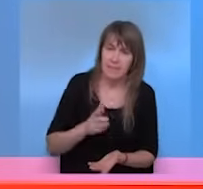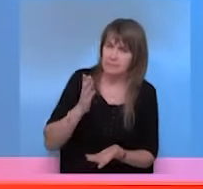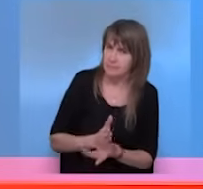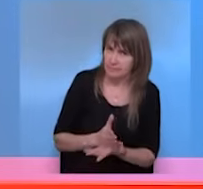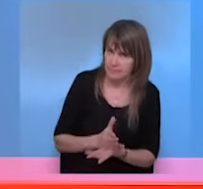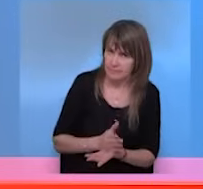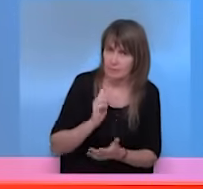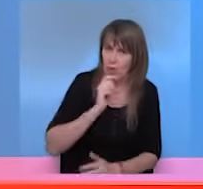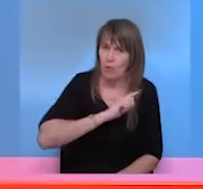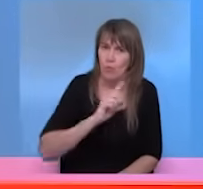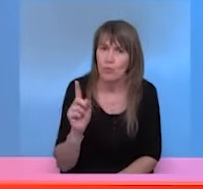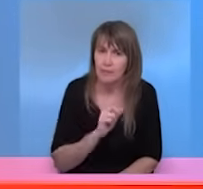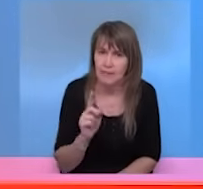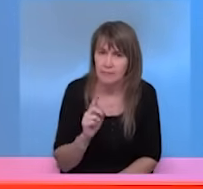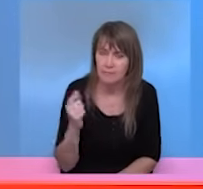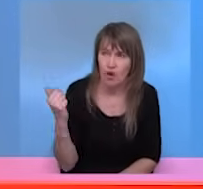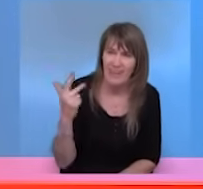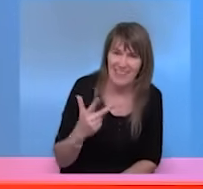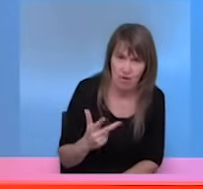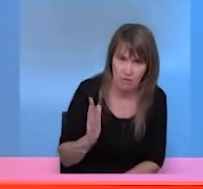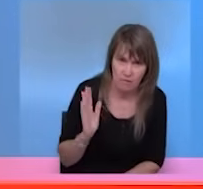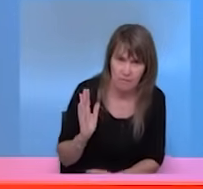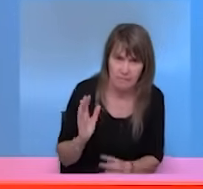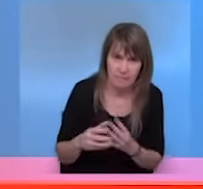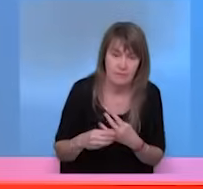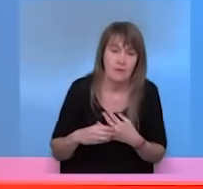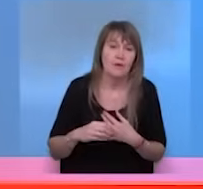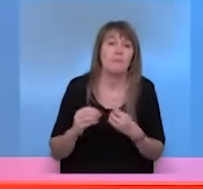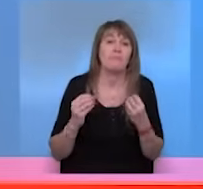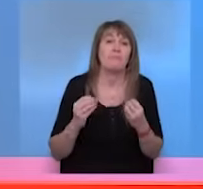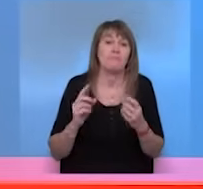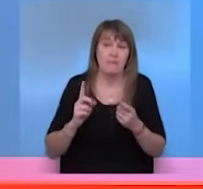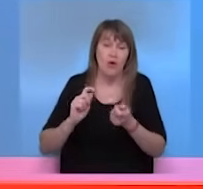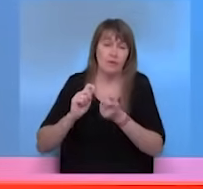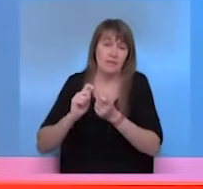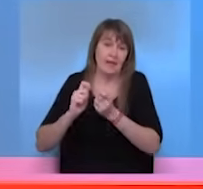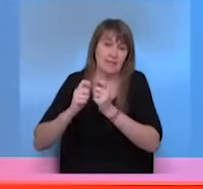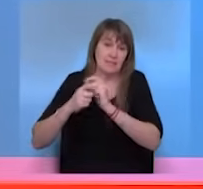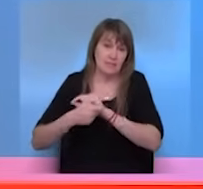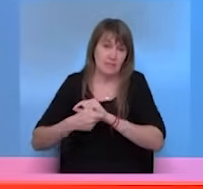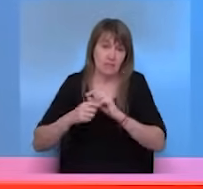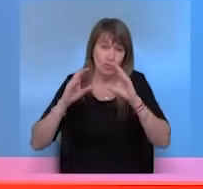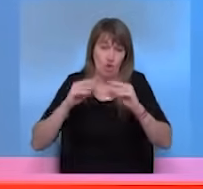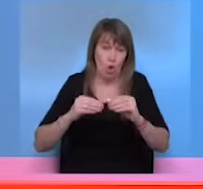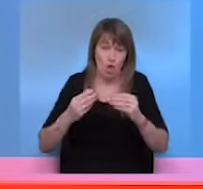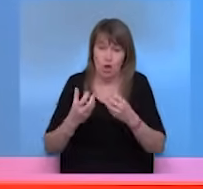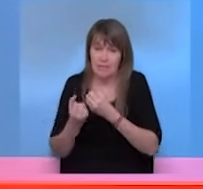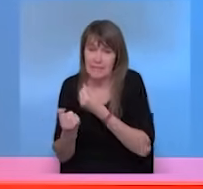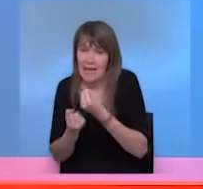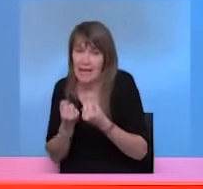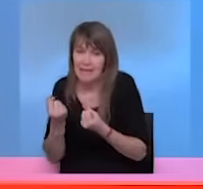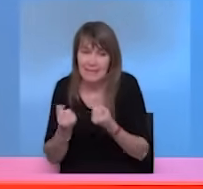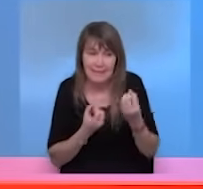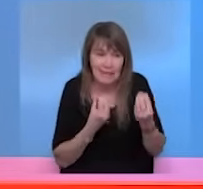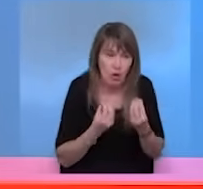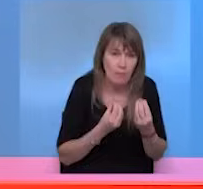optimista porque quiero creer que que esa etapa de transición donde todo cru que porque chocan esas